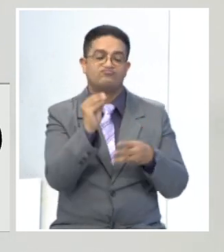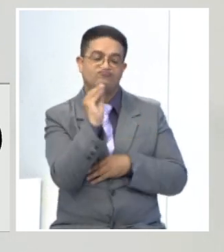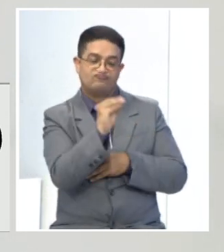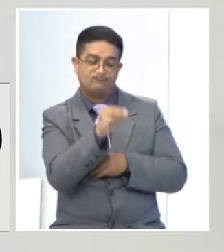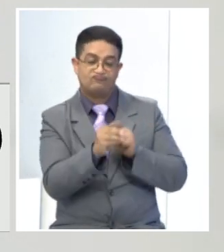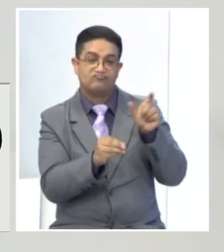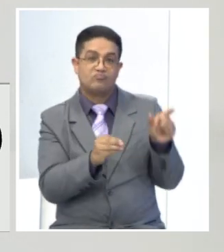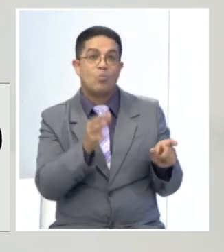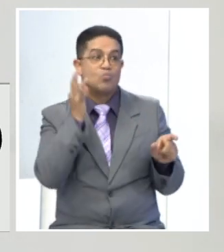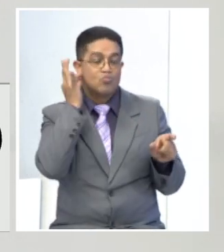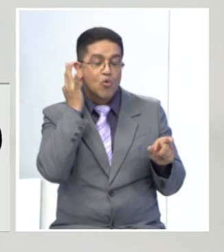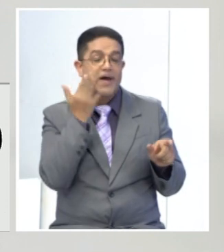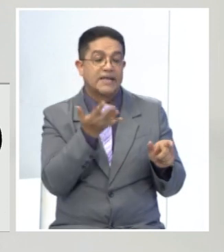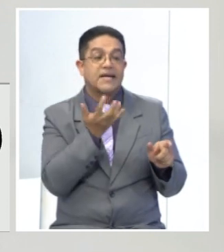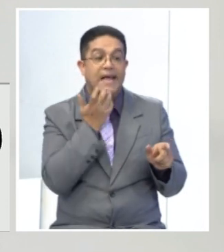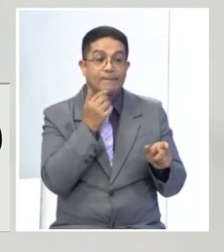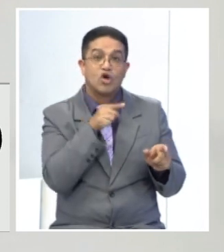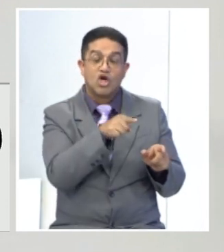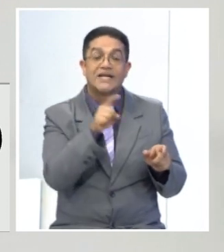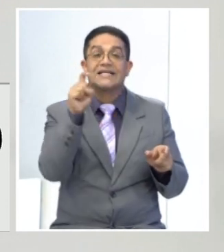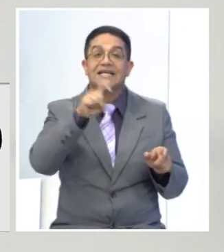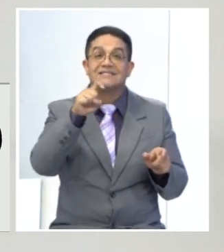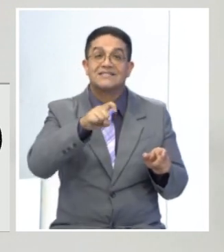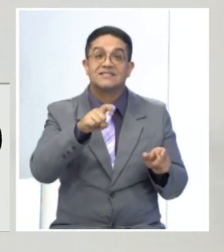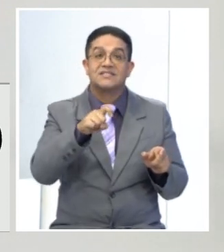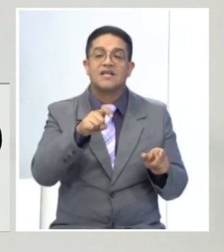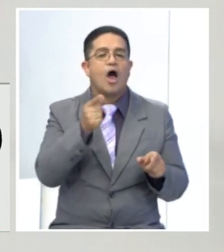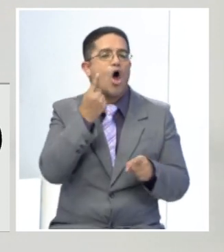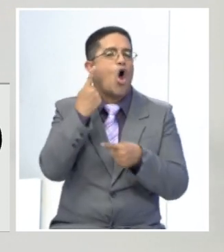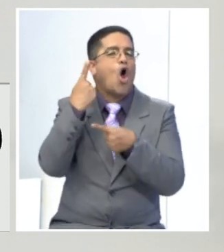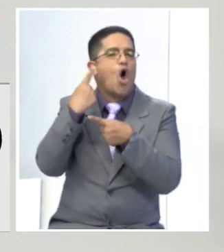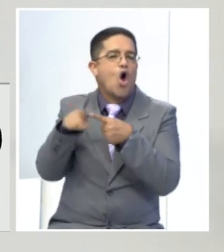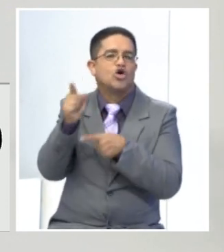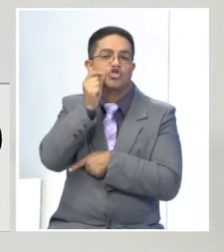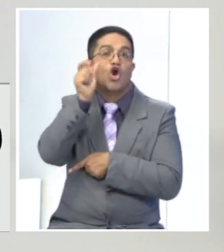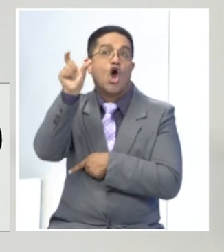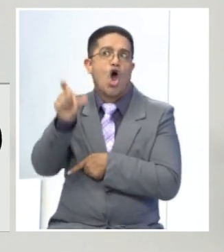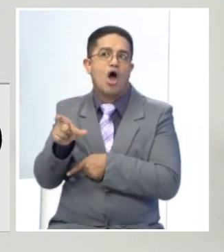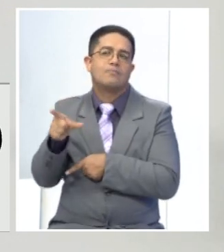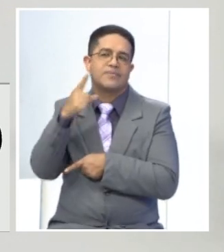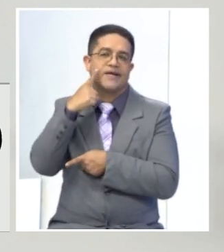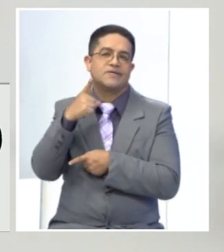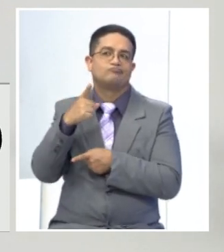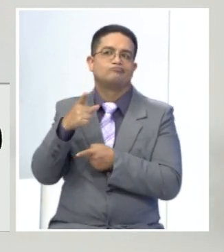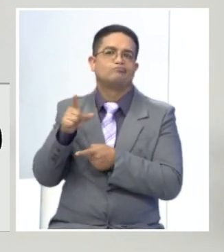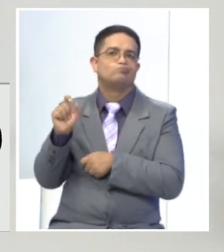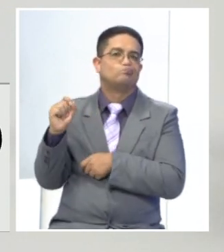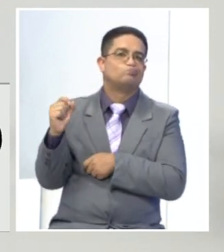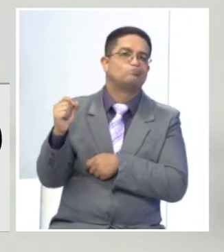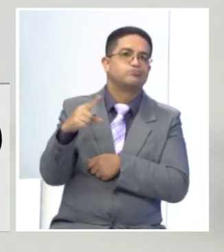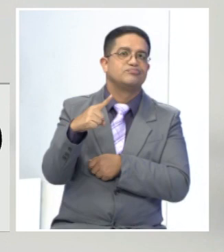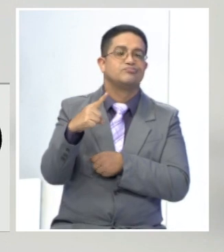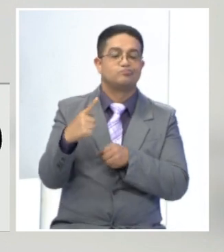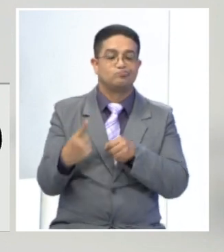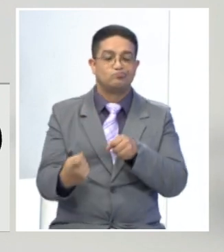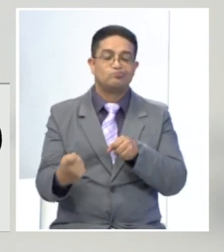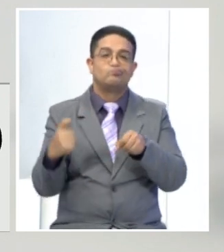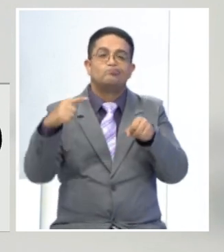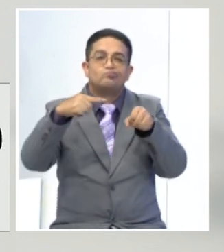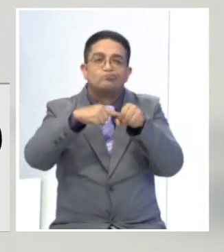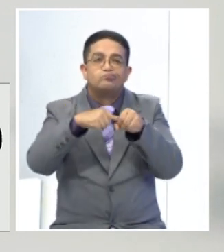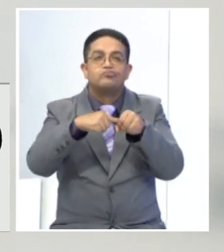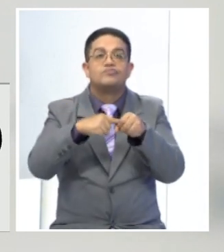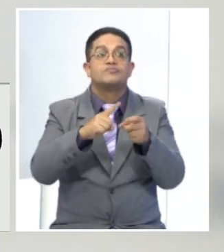a, si es requerido, un donante de semen, una donante de óvulos, donación de embriones, además de una serie